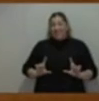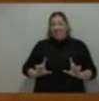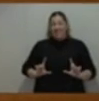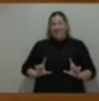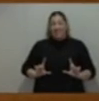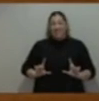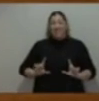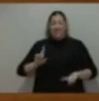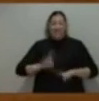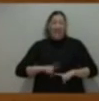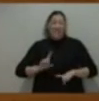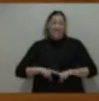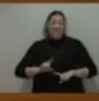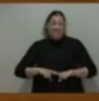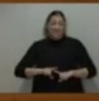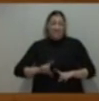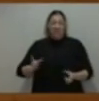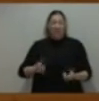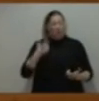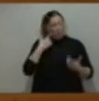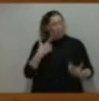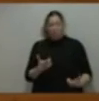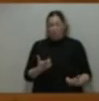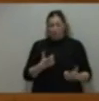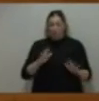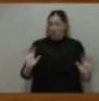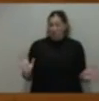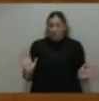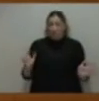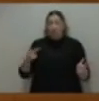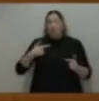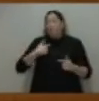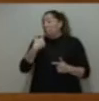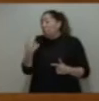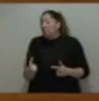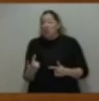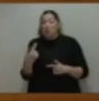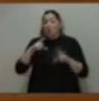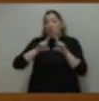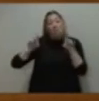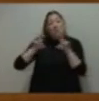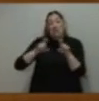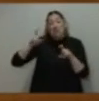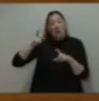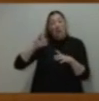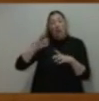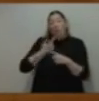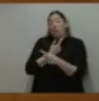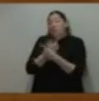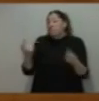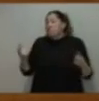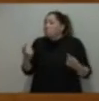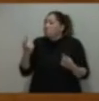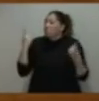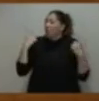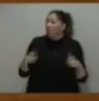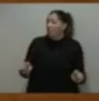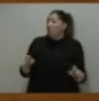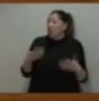carácter sexista muy marcado. Como digo, no voy a mencionar esta empresa, creo que todos, si no la